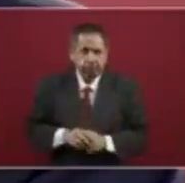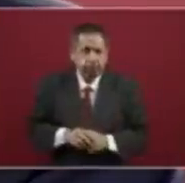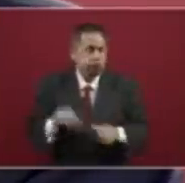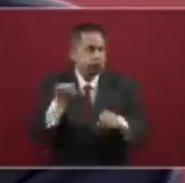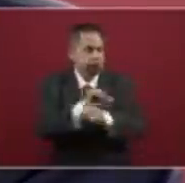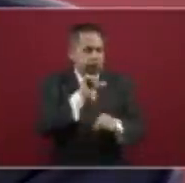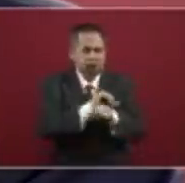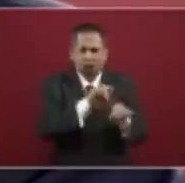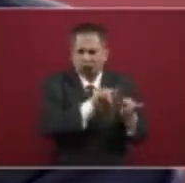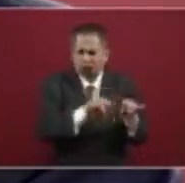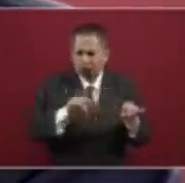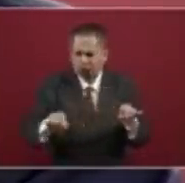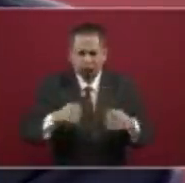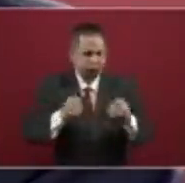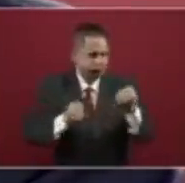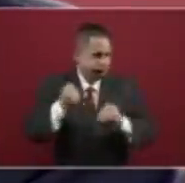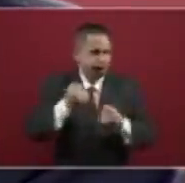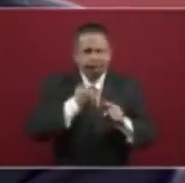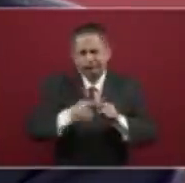vehículos, carros